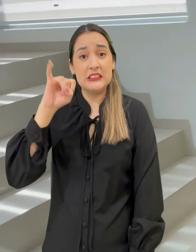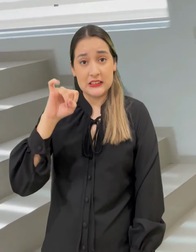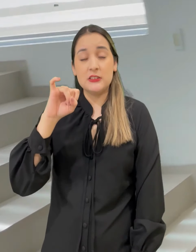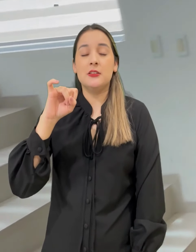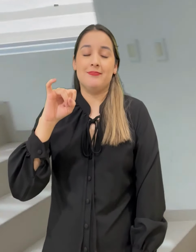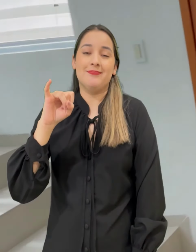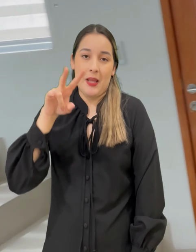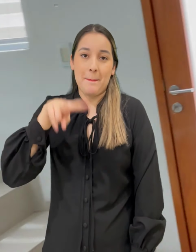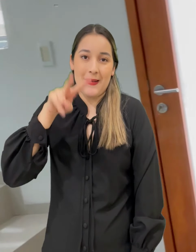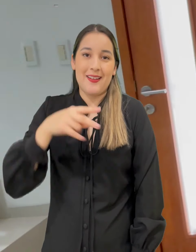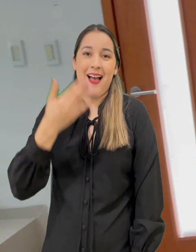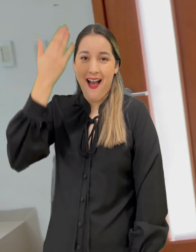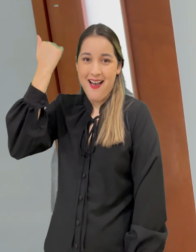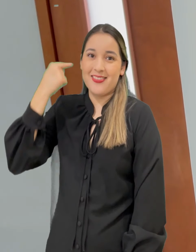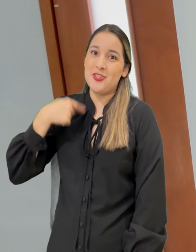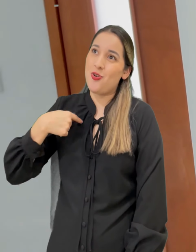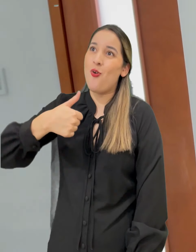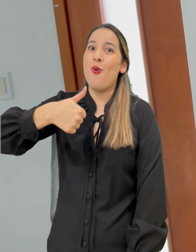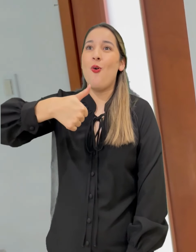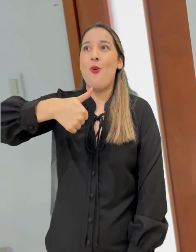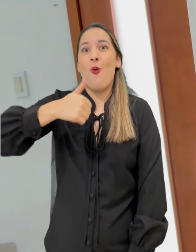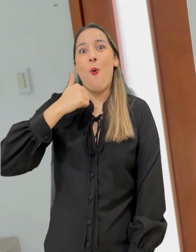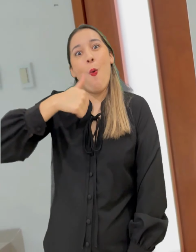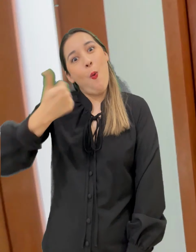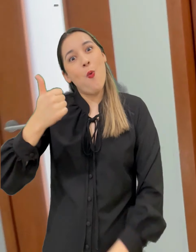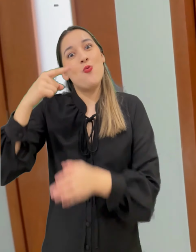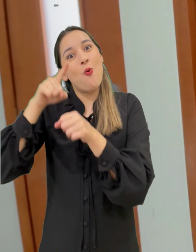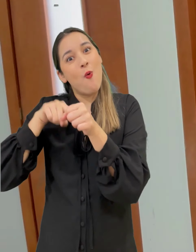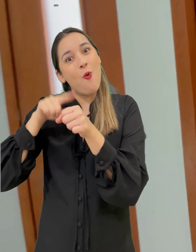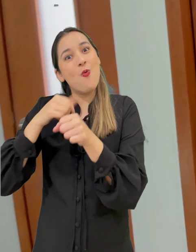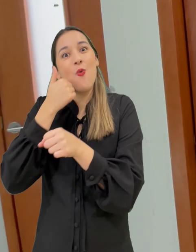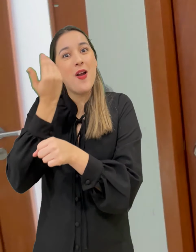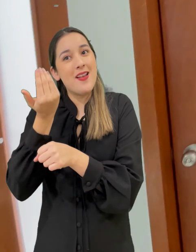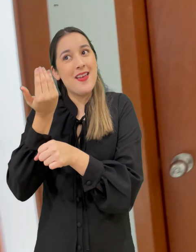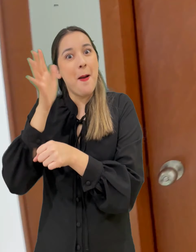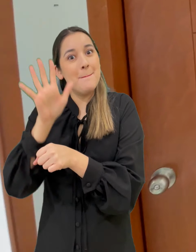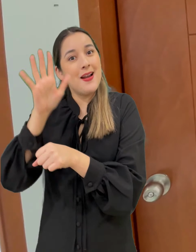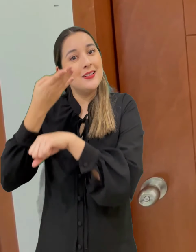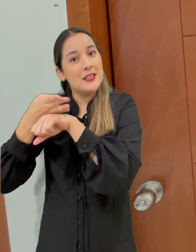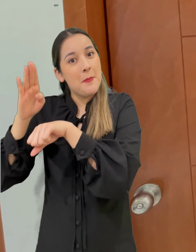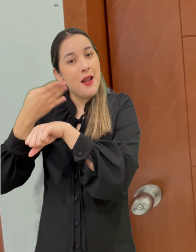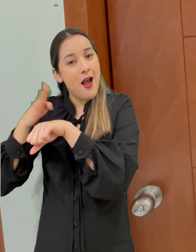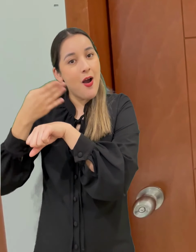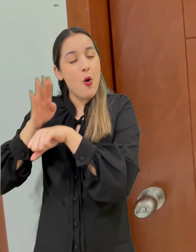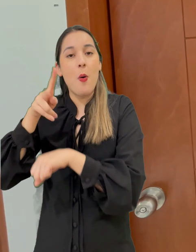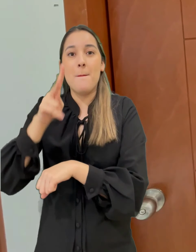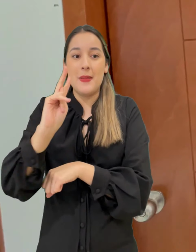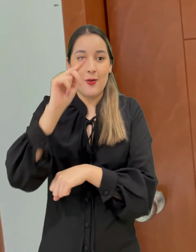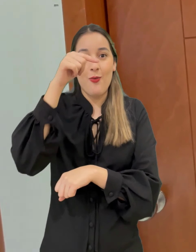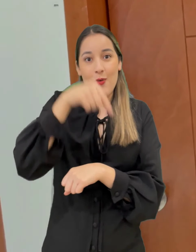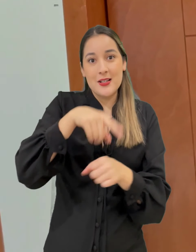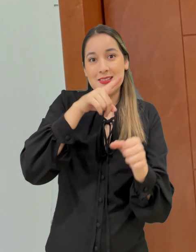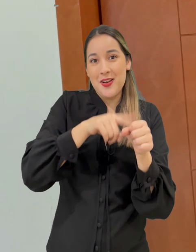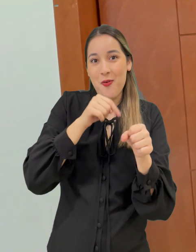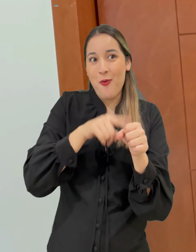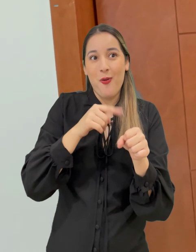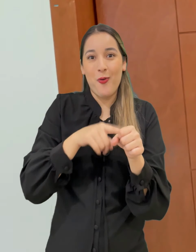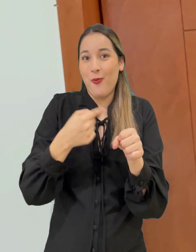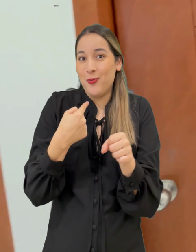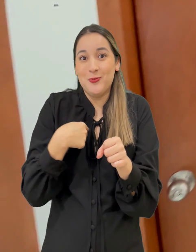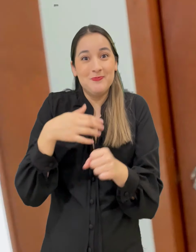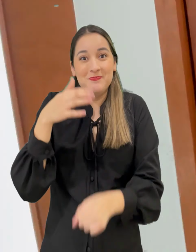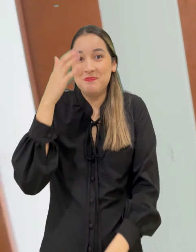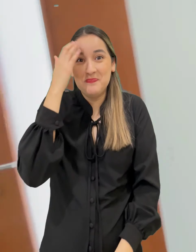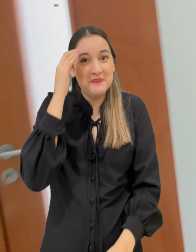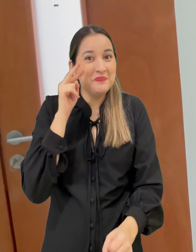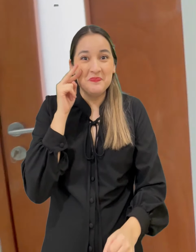verdad es que yo había pedido otro color de un color casi blanco y me gustó porque este color lo compré o lo pedimos